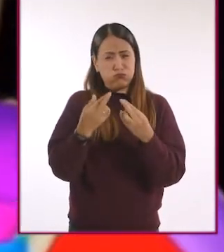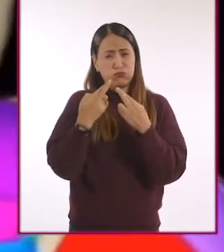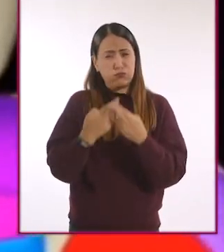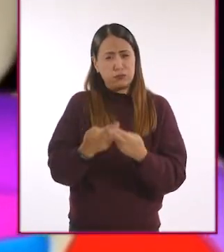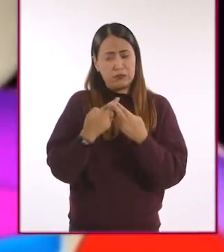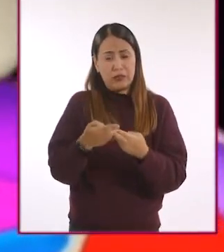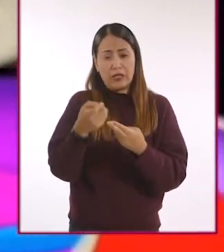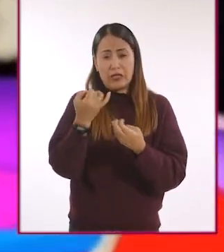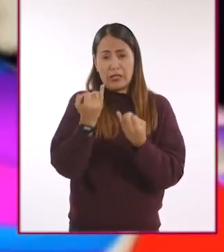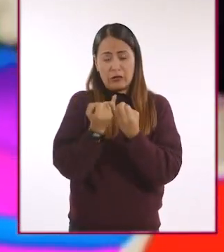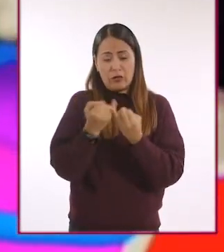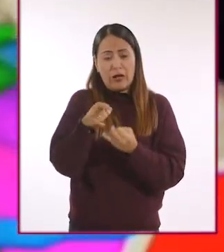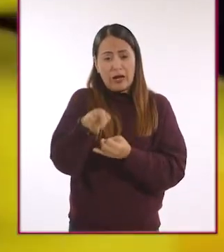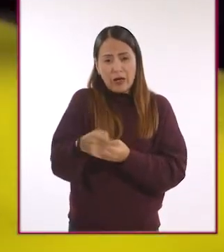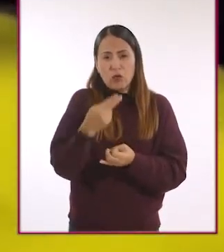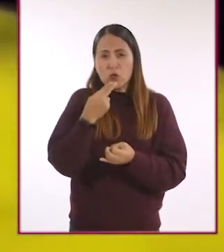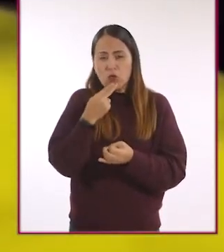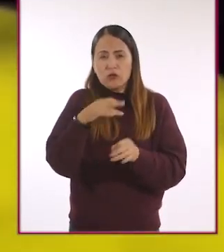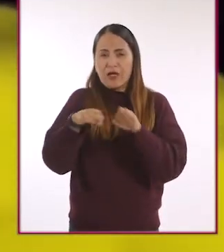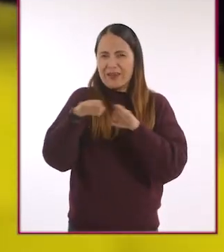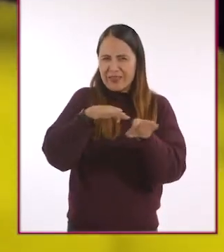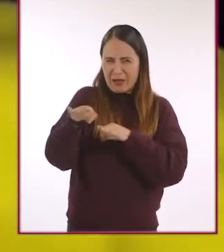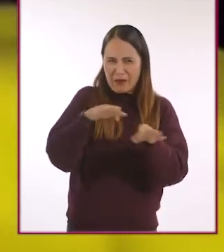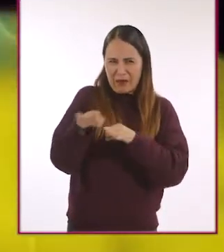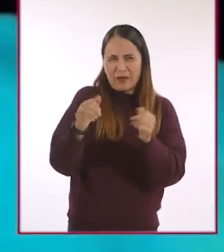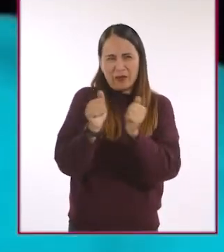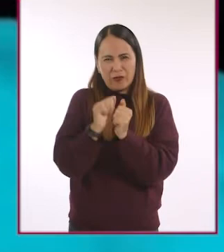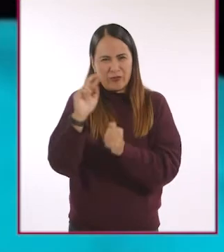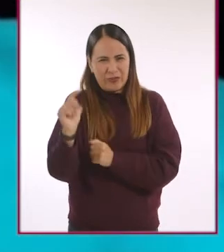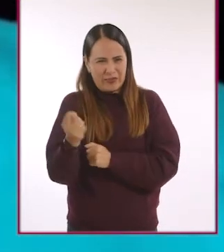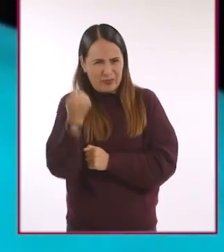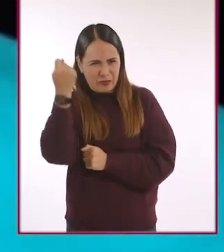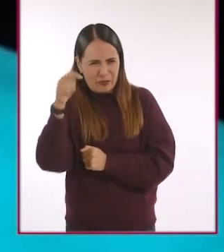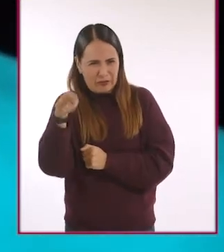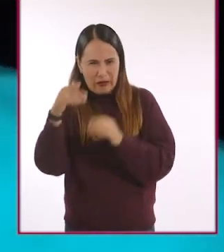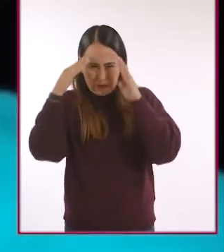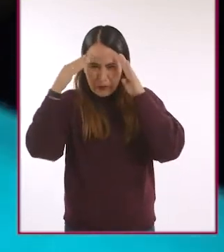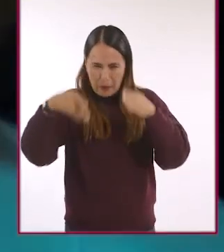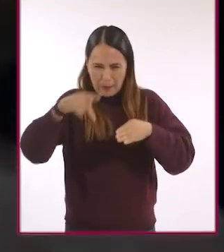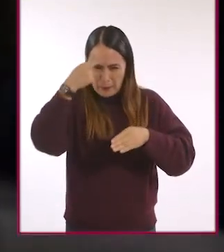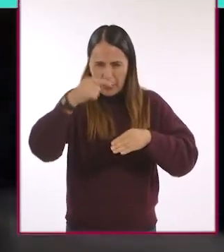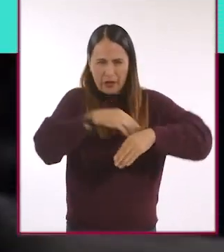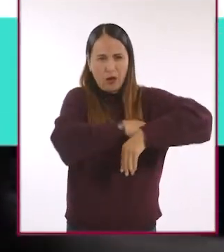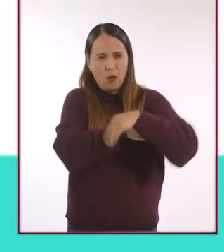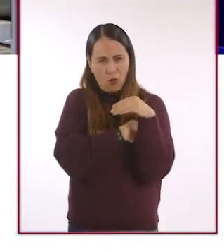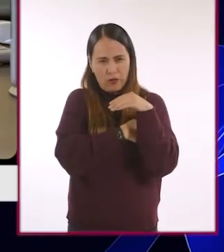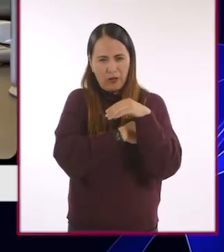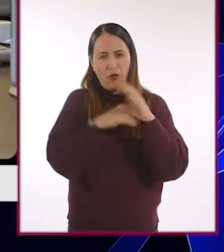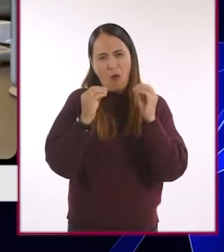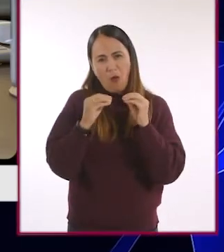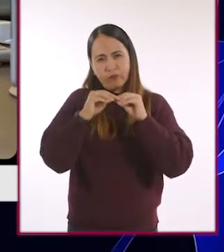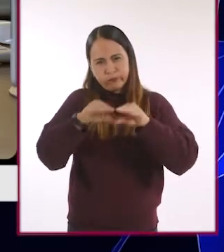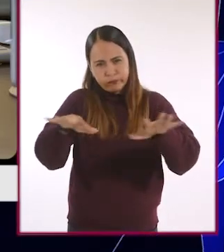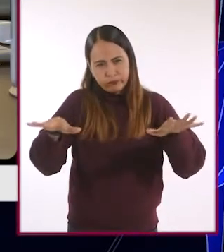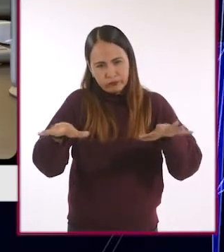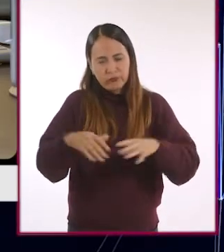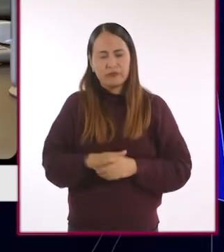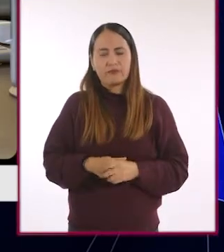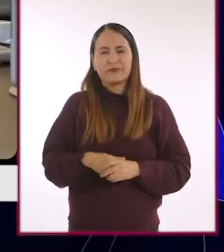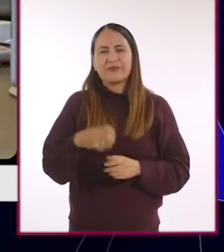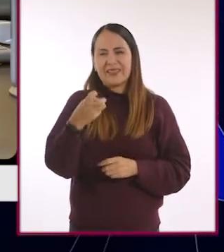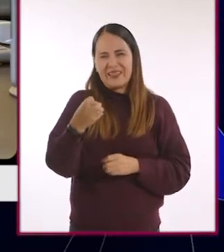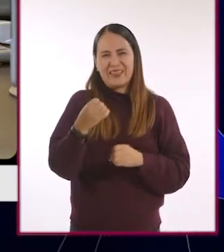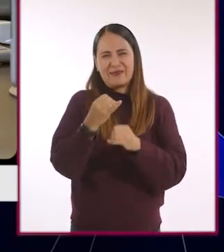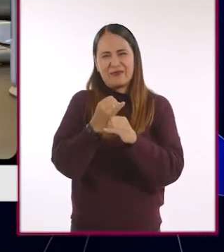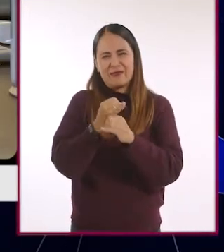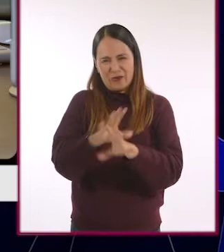de trabajar con ellos utilizando tecnologías específicas para almacenarlos o distribuirlos. Después de esta información digital,